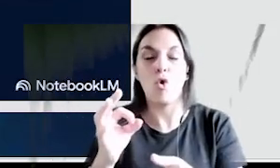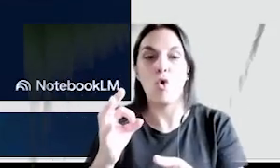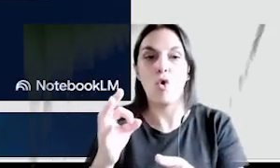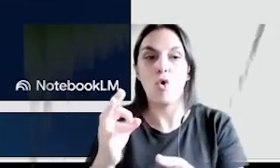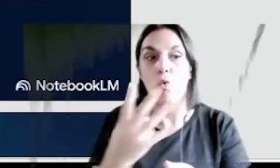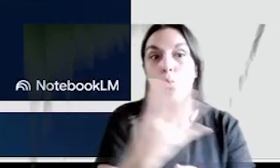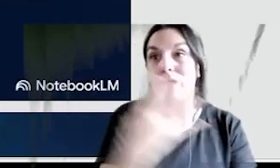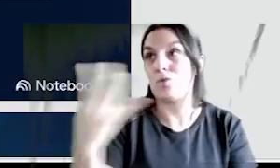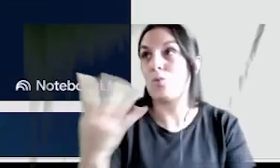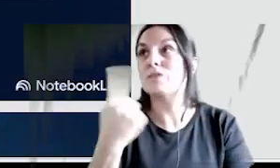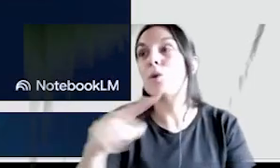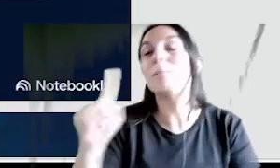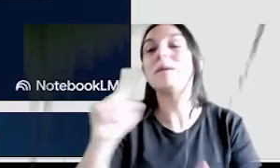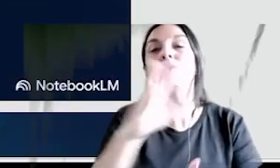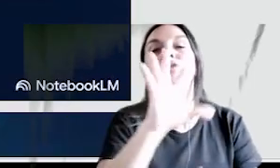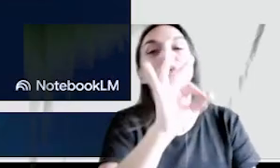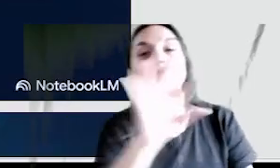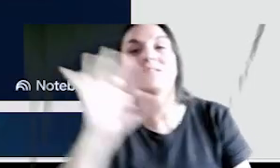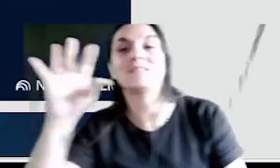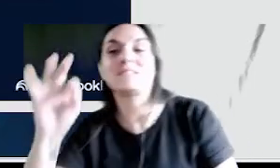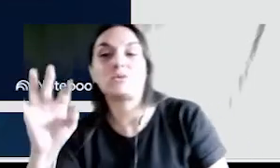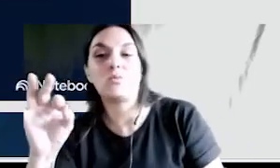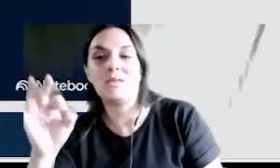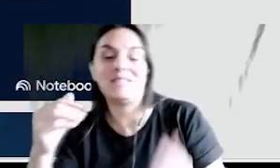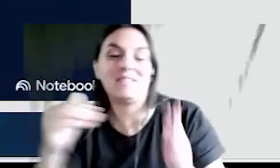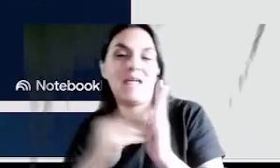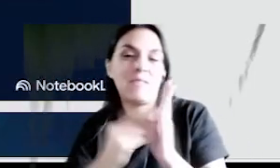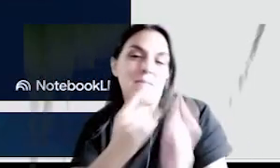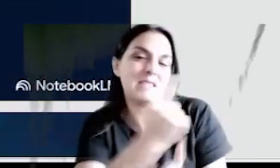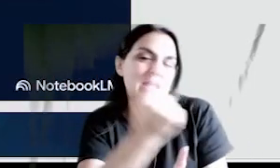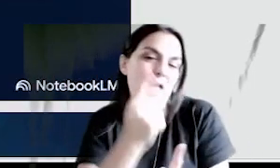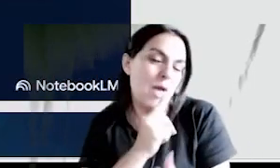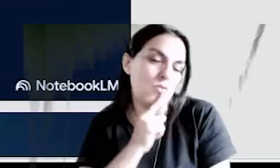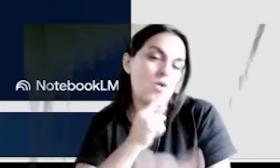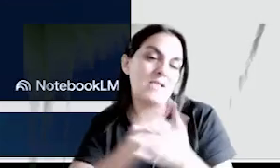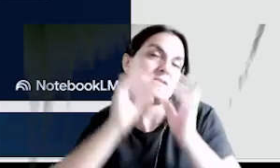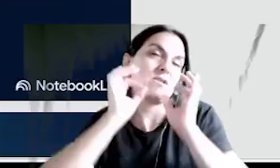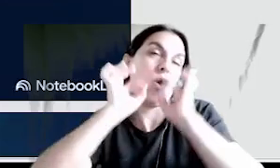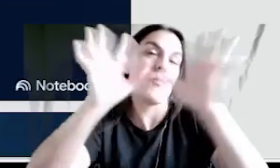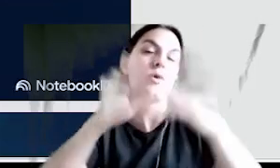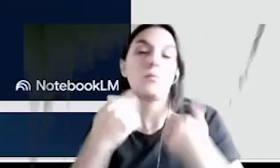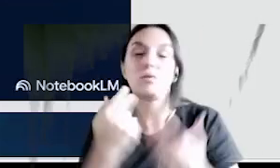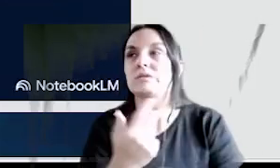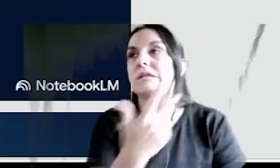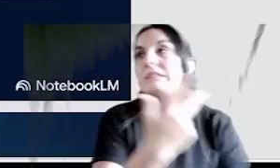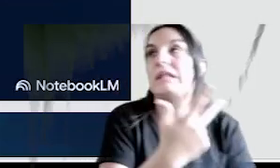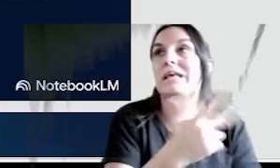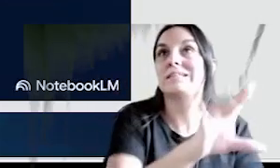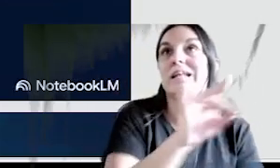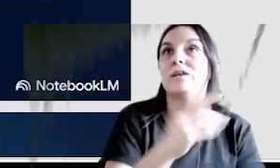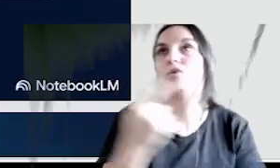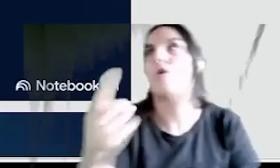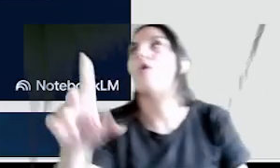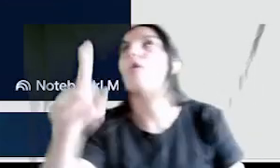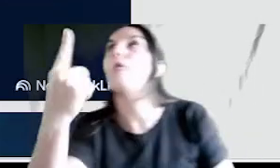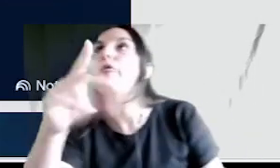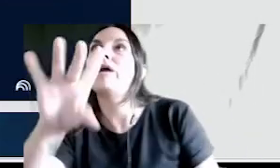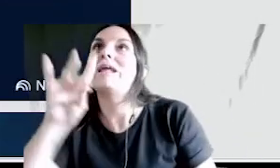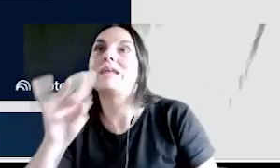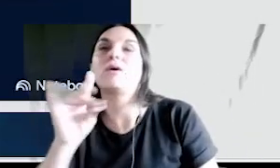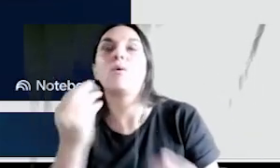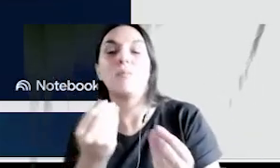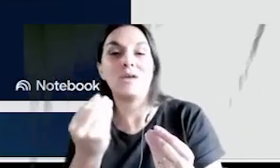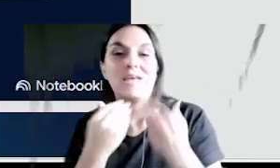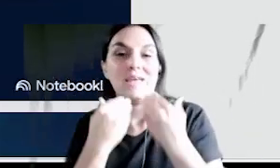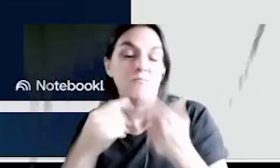pueden deducir los 2, los 4 al 50, es independiente, o tal vez uno deduce 3, el otro deduce uno solo, porque los sueldos son